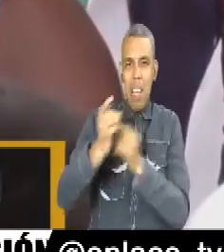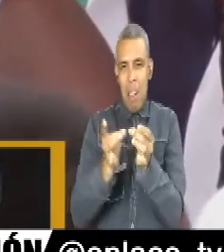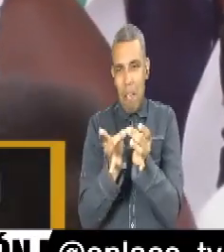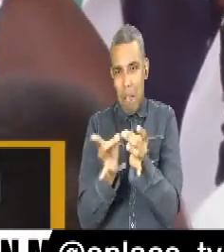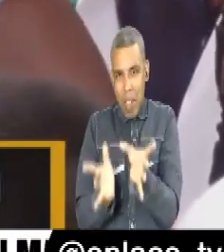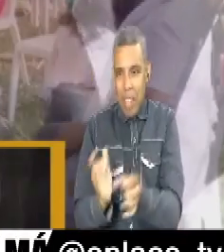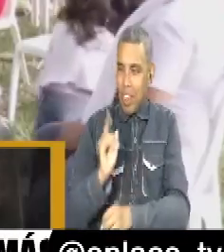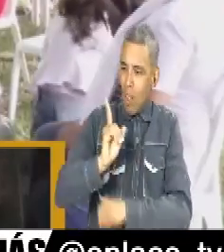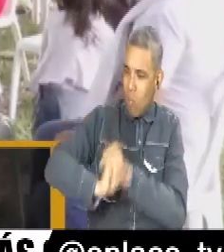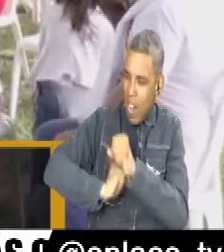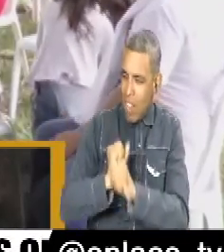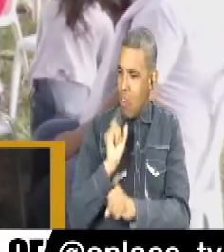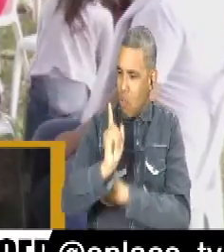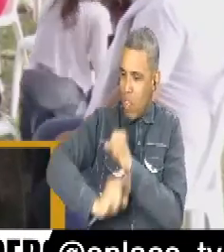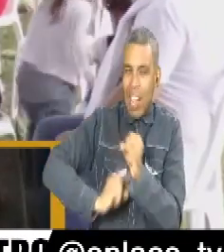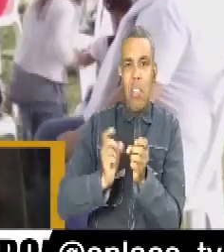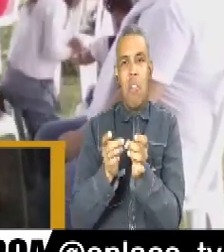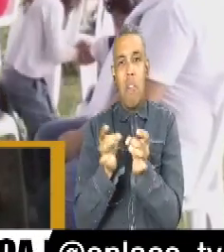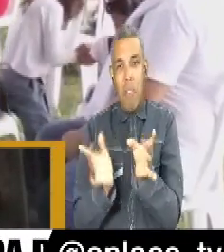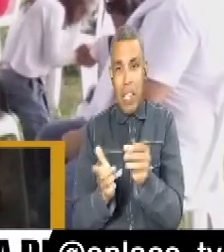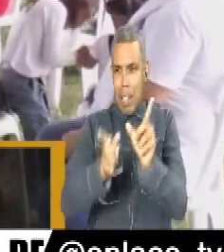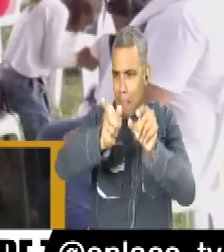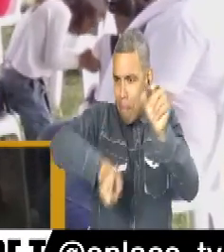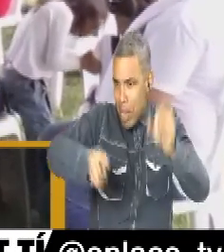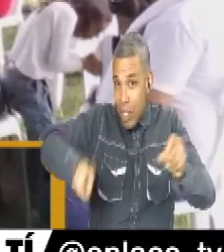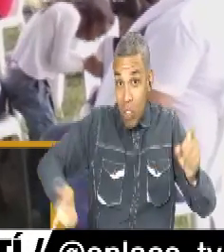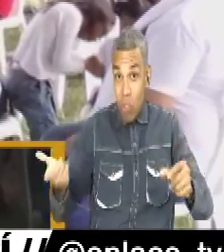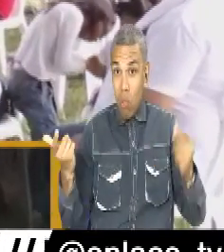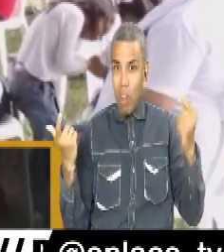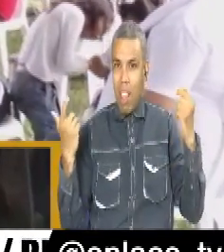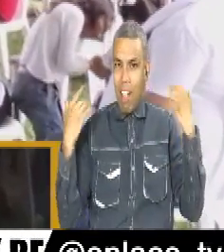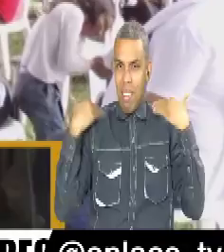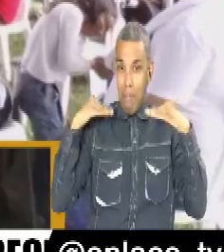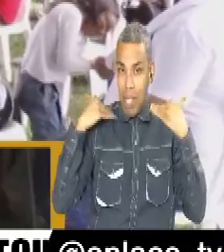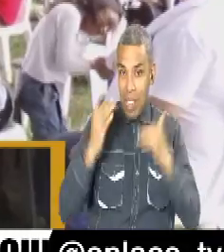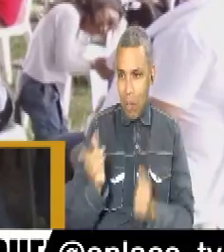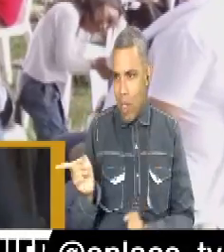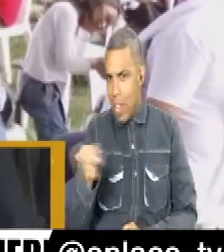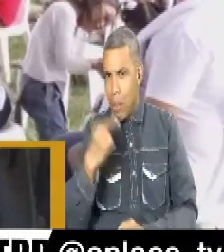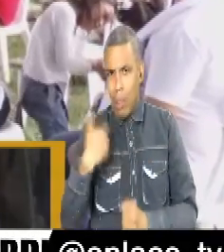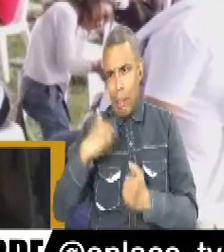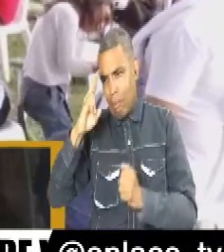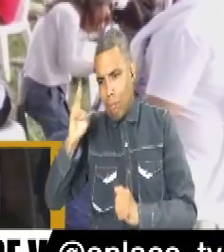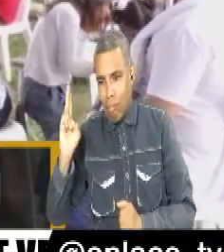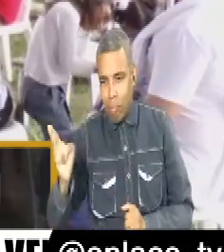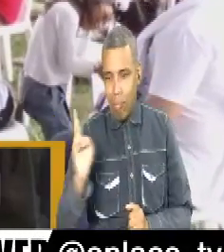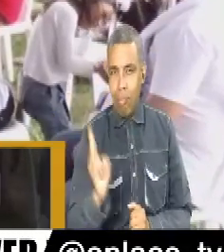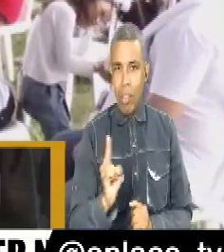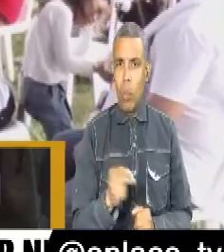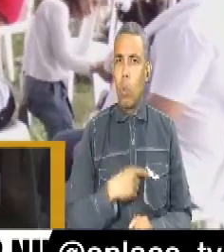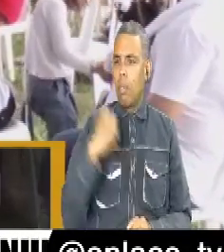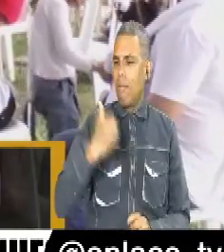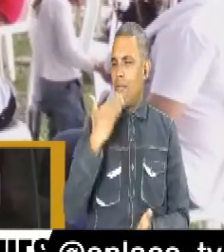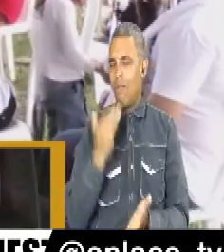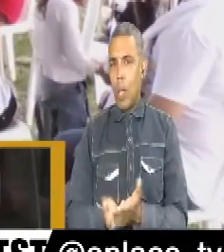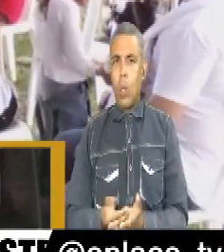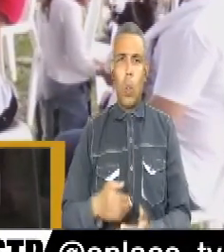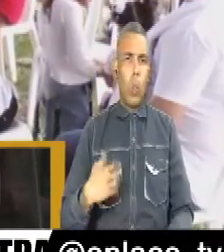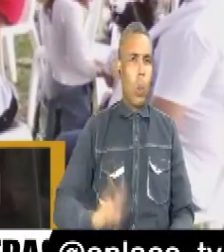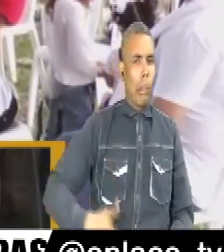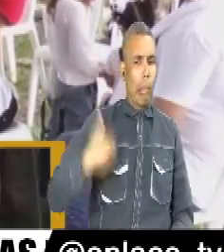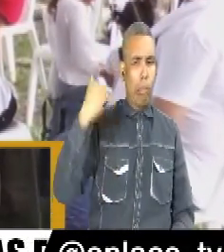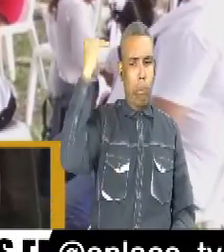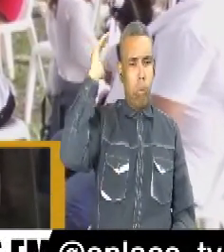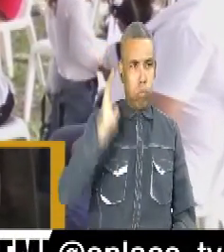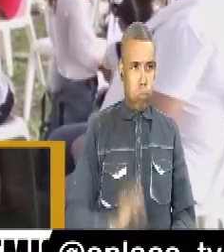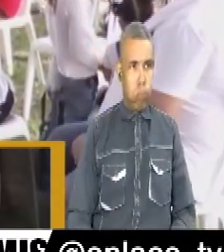de esta fecha. Estoy realmente muy agradecido porque esto es una actividad, mano, que realmente estamos extrañando. Hacía muchos